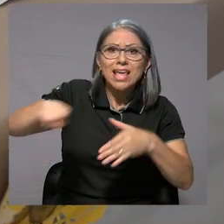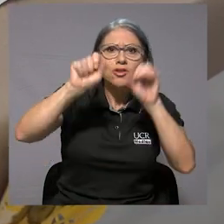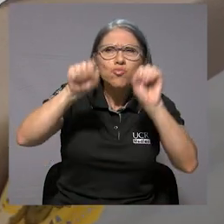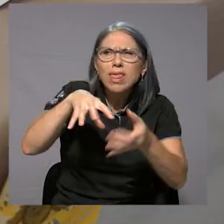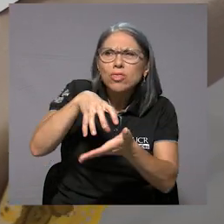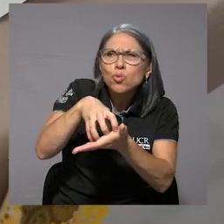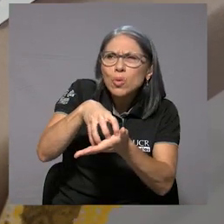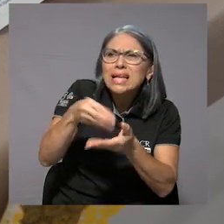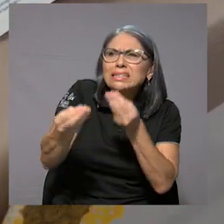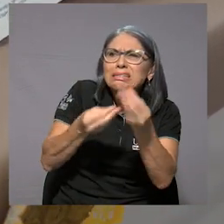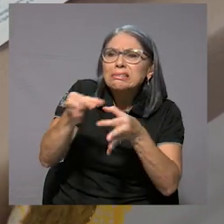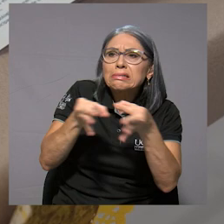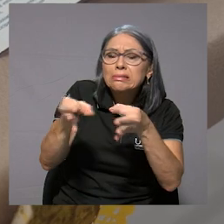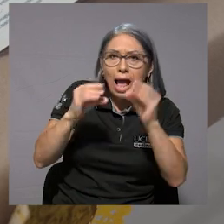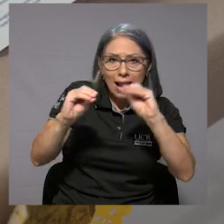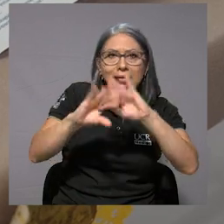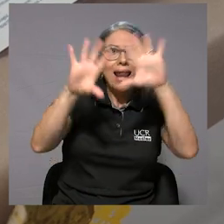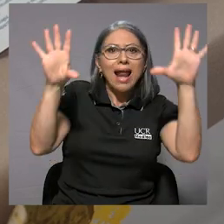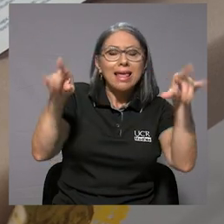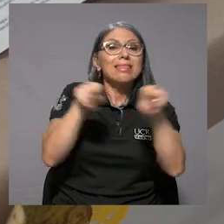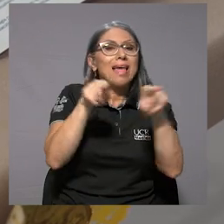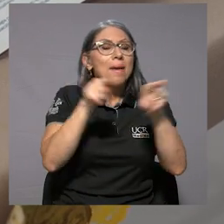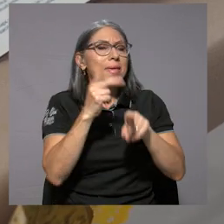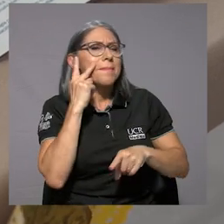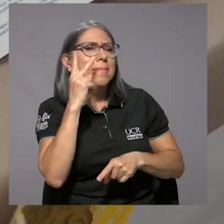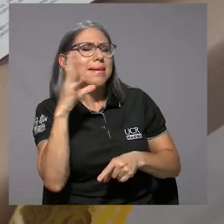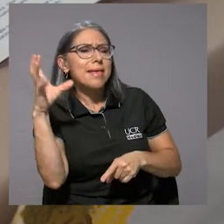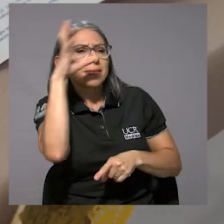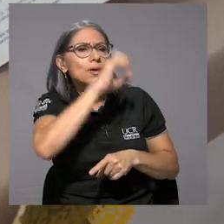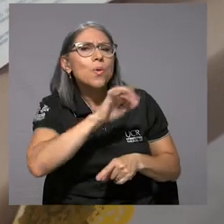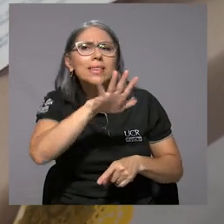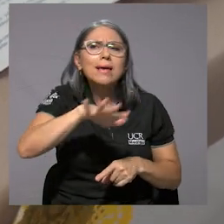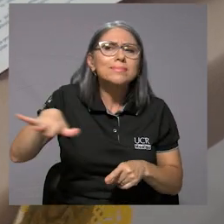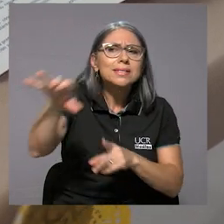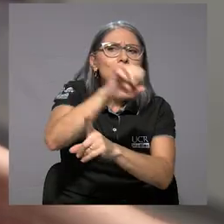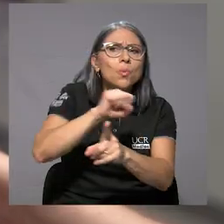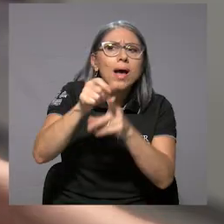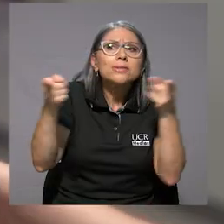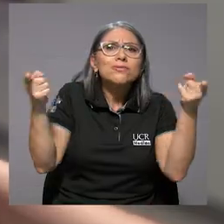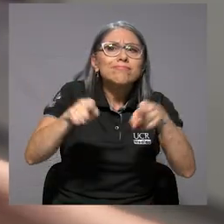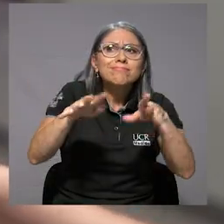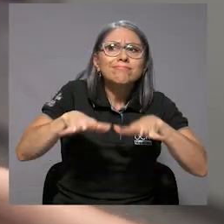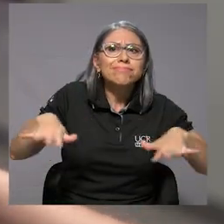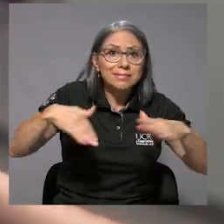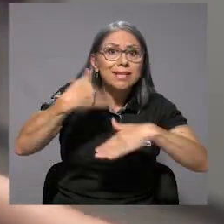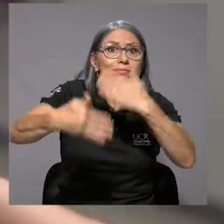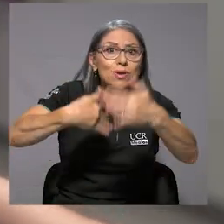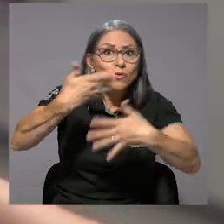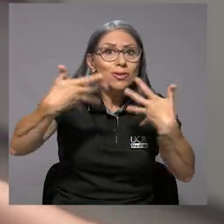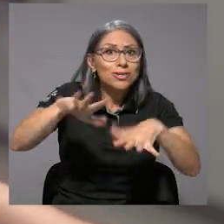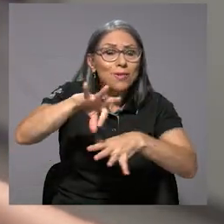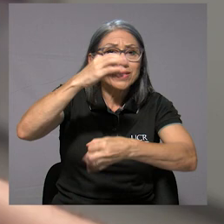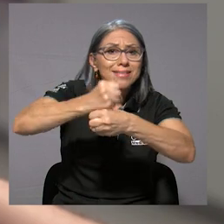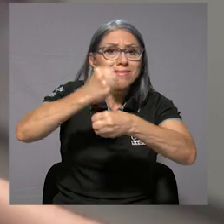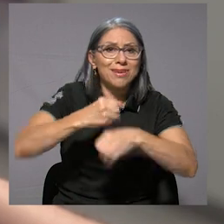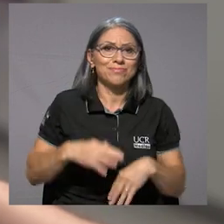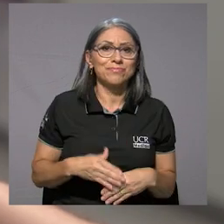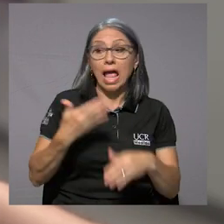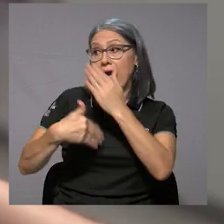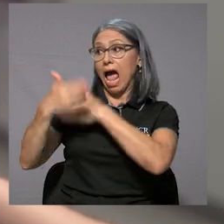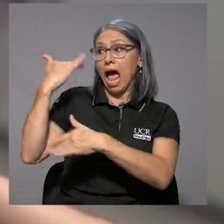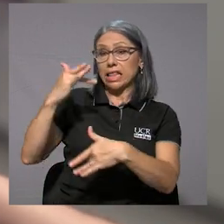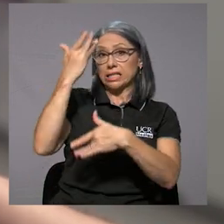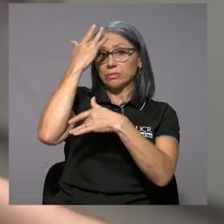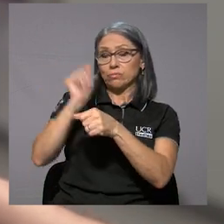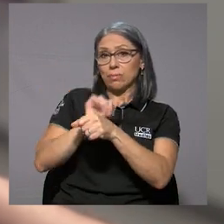y al mismo tiempo observar un poco de la realidad en la que estarán inmersos e inmersas. Bueno, después del proceso de pandemia, la Universidad